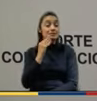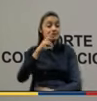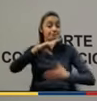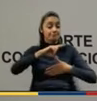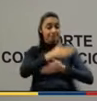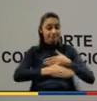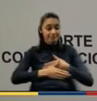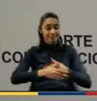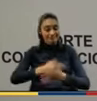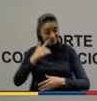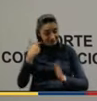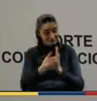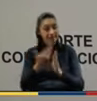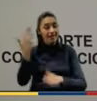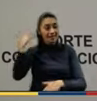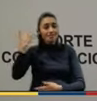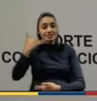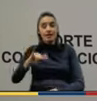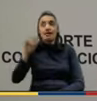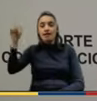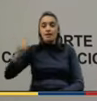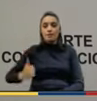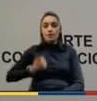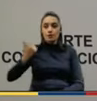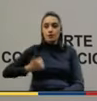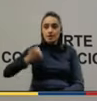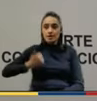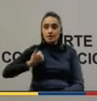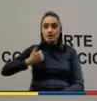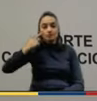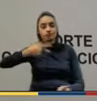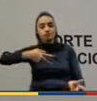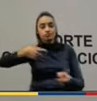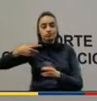organizaciones abusan del poder y terminan dándose facultades vinculantes que nadie les ha otorgado.